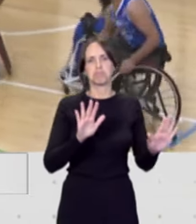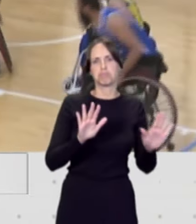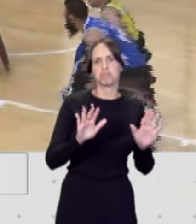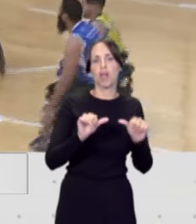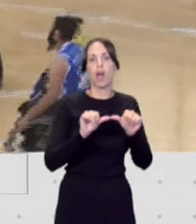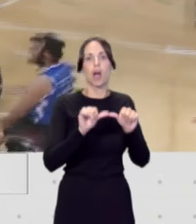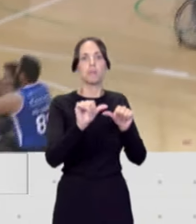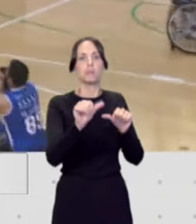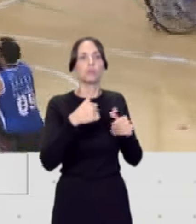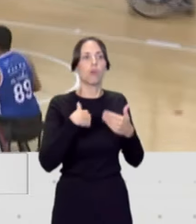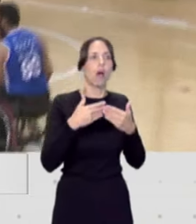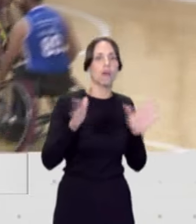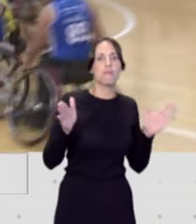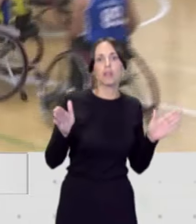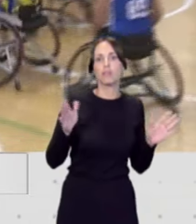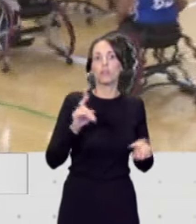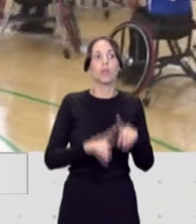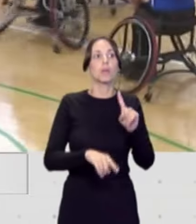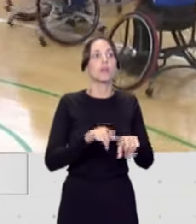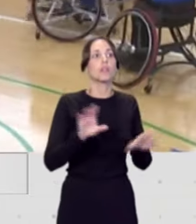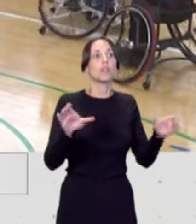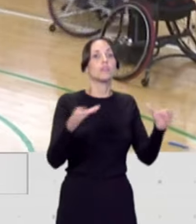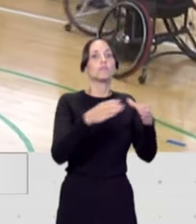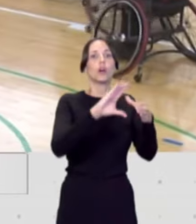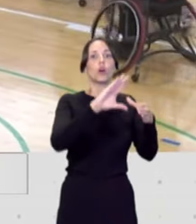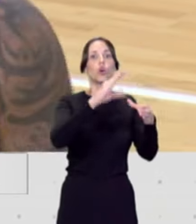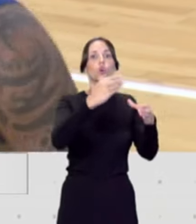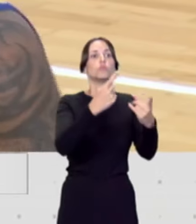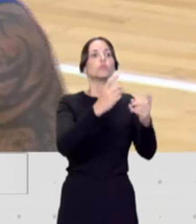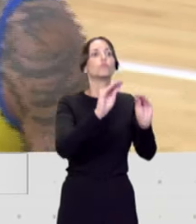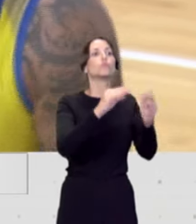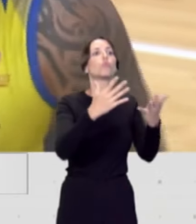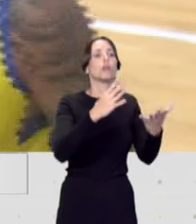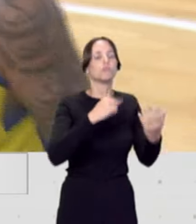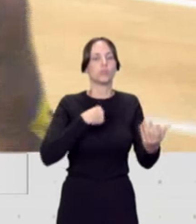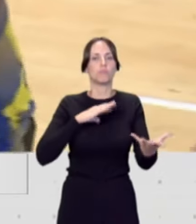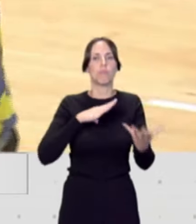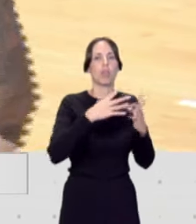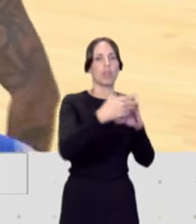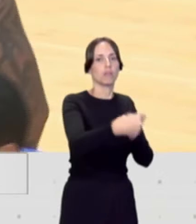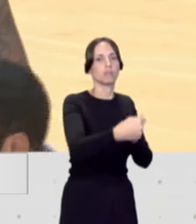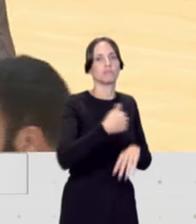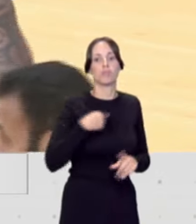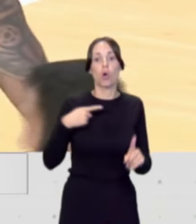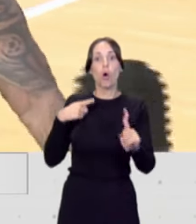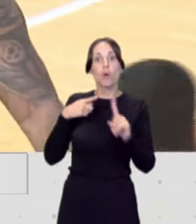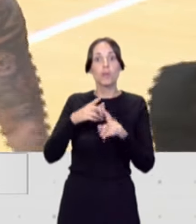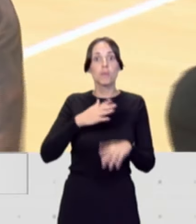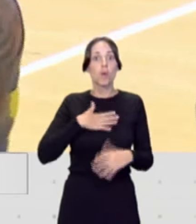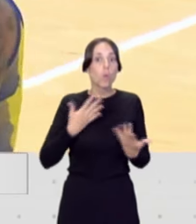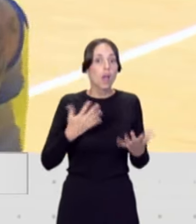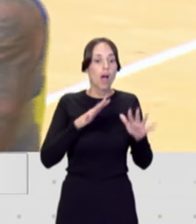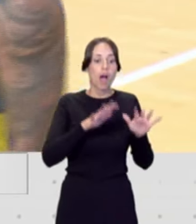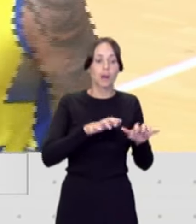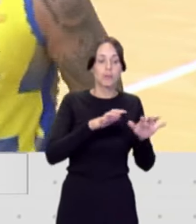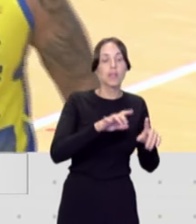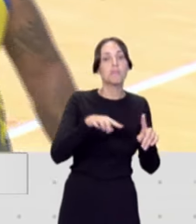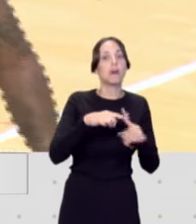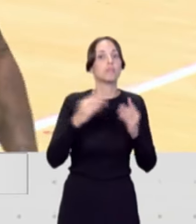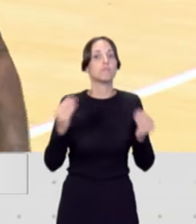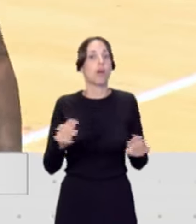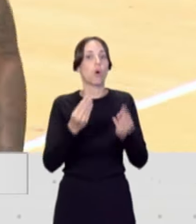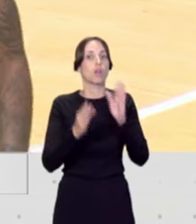estoy abierto a adaptarme a las necesidades del club. Mi objetivo principal siempre es aprender y seguir mejorando. Y a partir